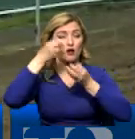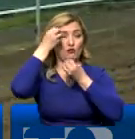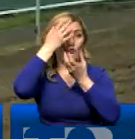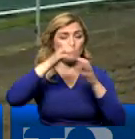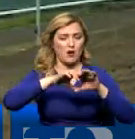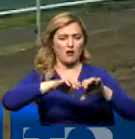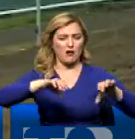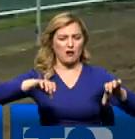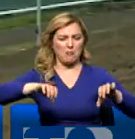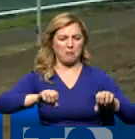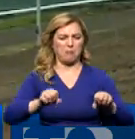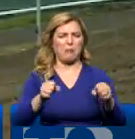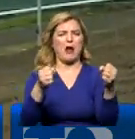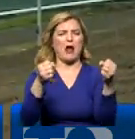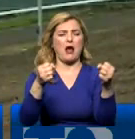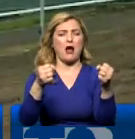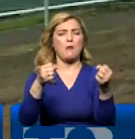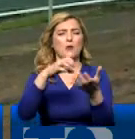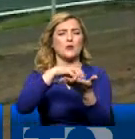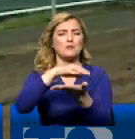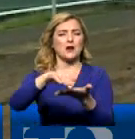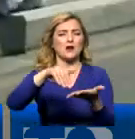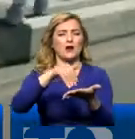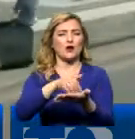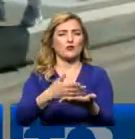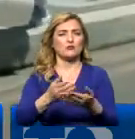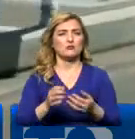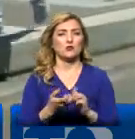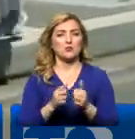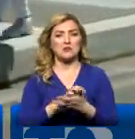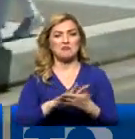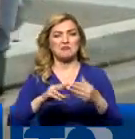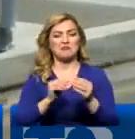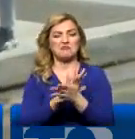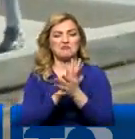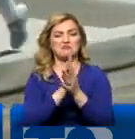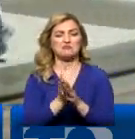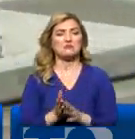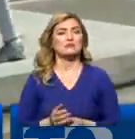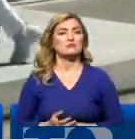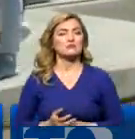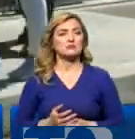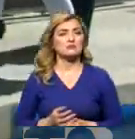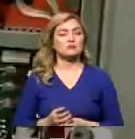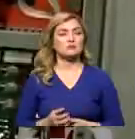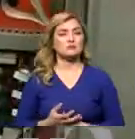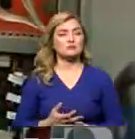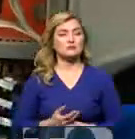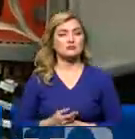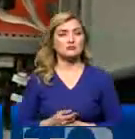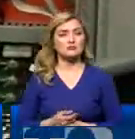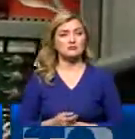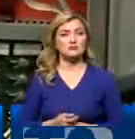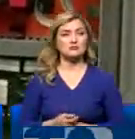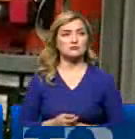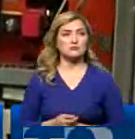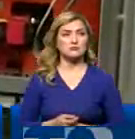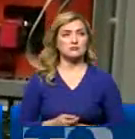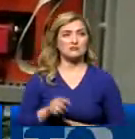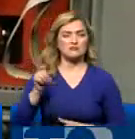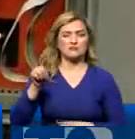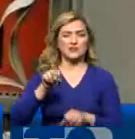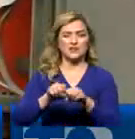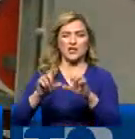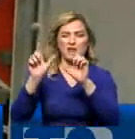en la provincia de Manabí, sin que las necesidades fueran solucionadas. A la fecha, no solo serían los daños de las tarjetas del